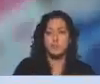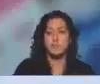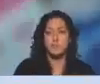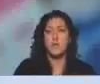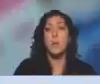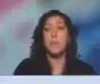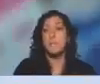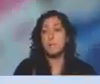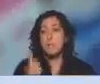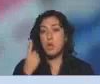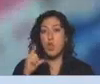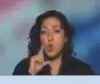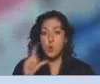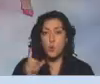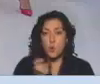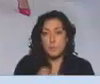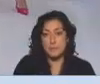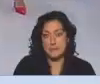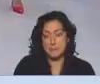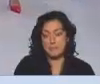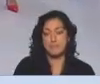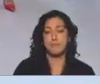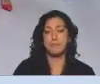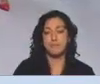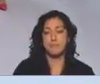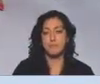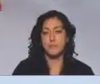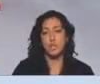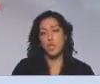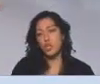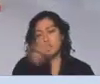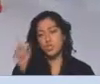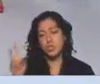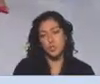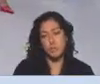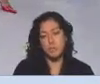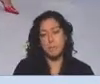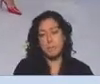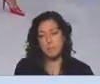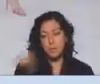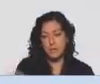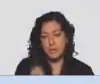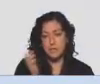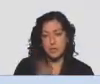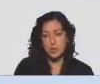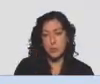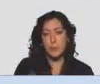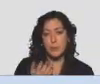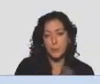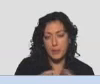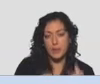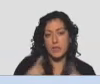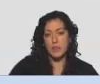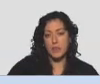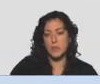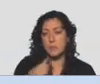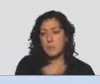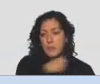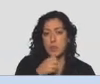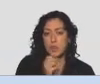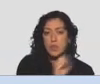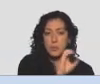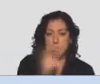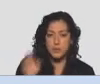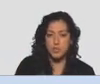del 1 de julio. Bueno, otra cuestión importante es sobre la venta y despacho de medicamentos. Deben realizarse desde